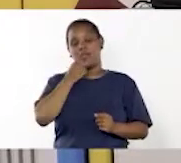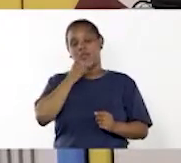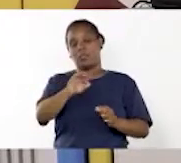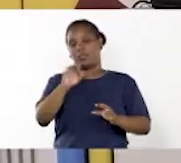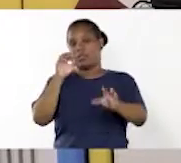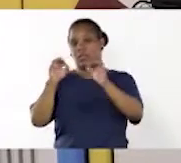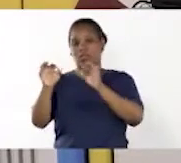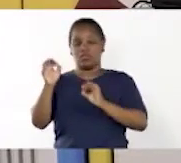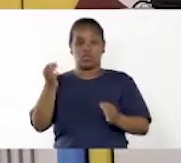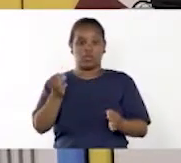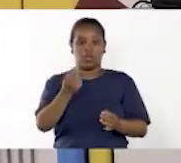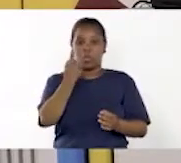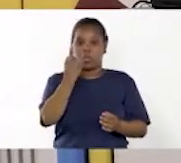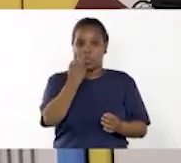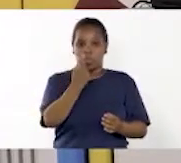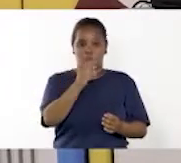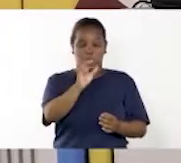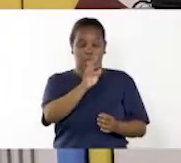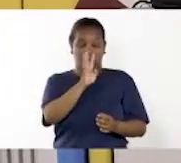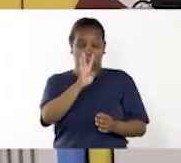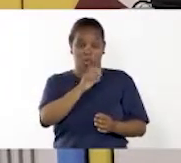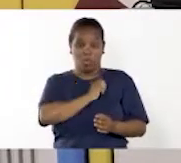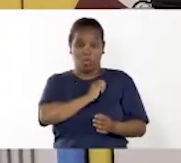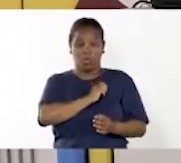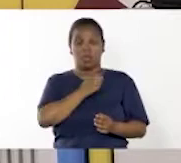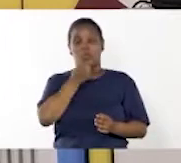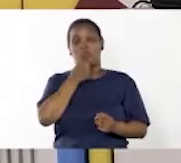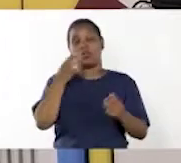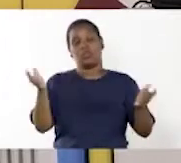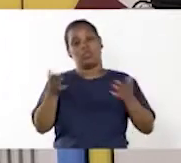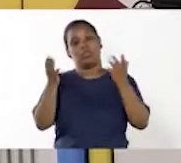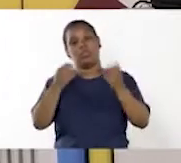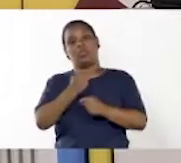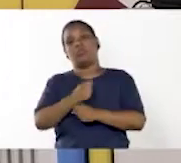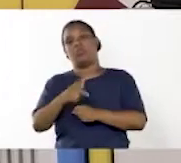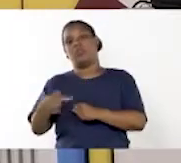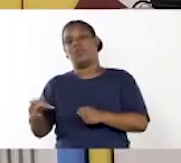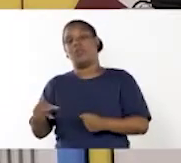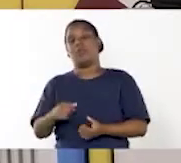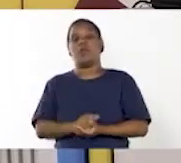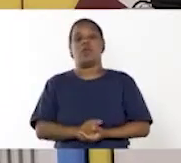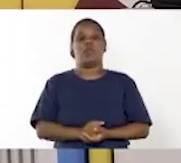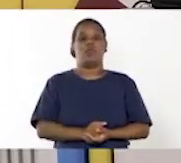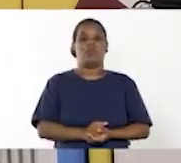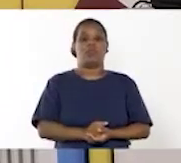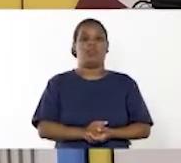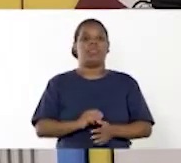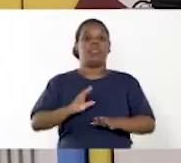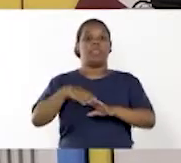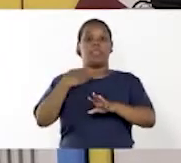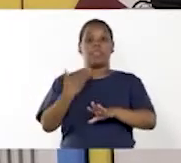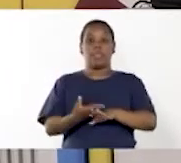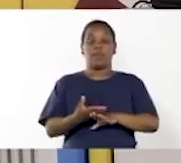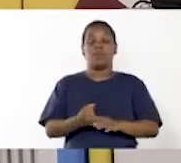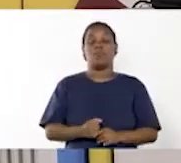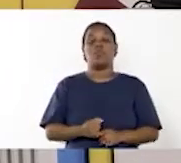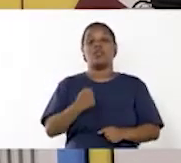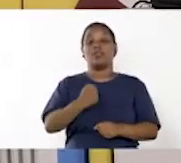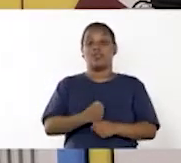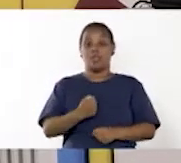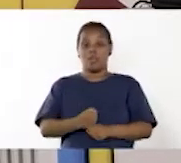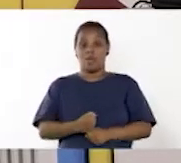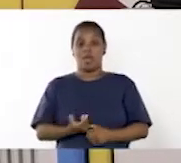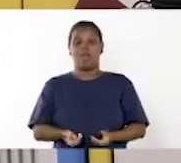van a guiar los estudiantes para hacer su trabajo. Bueno, después de eso, después de trabajar